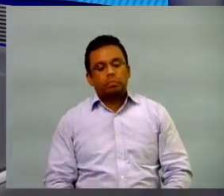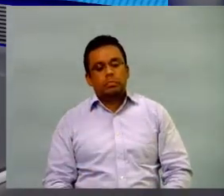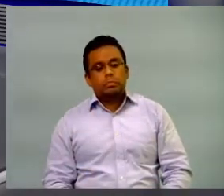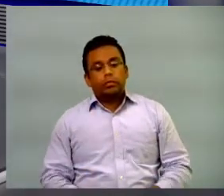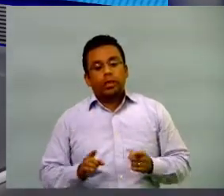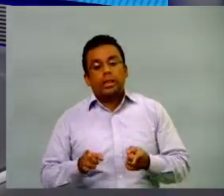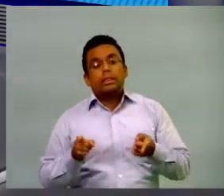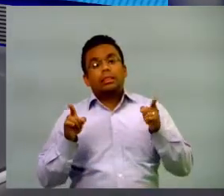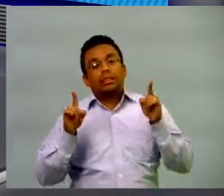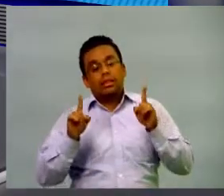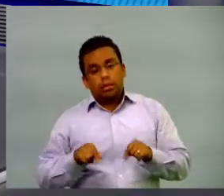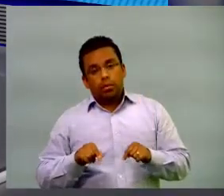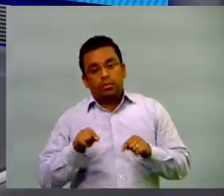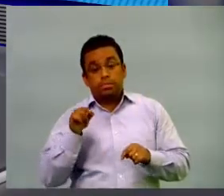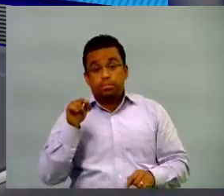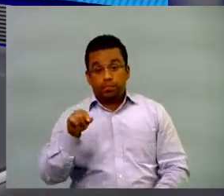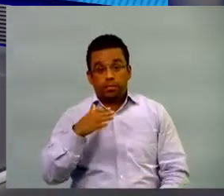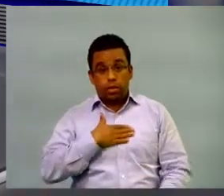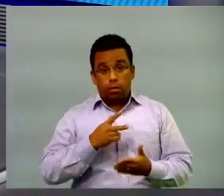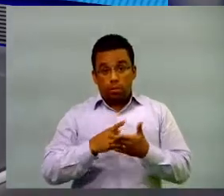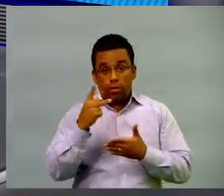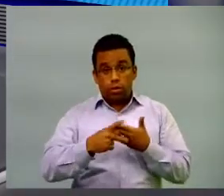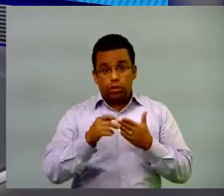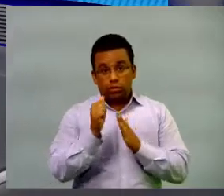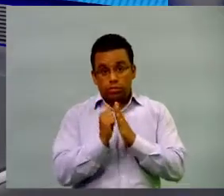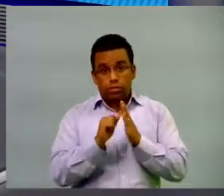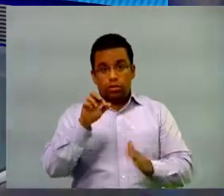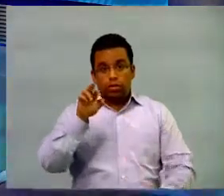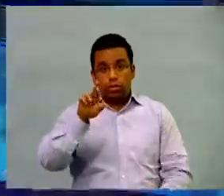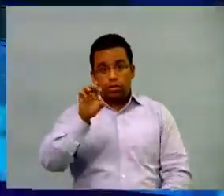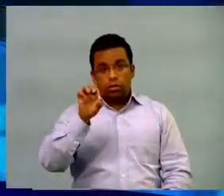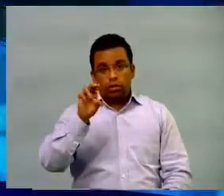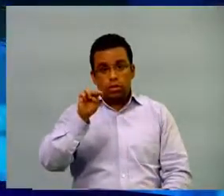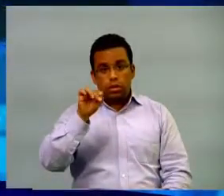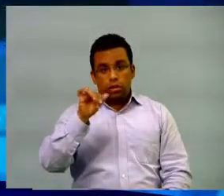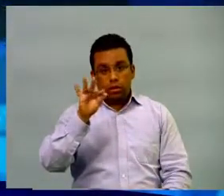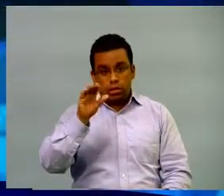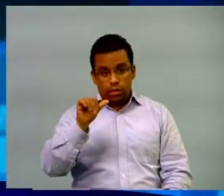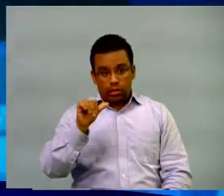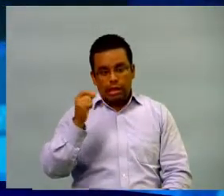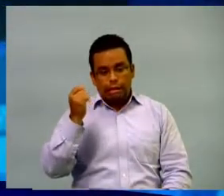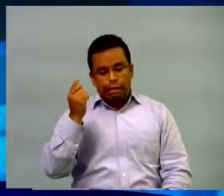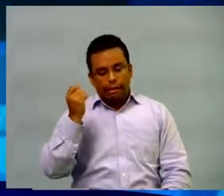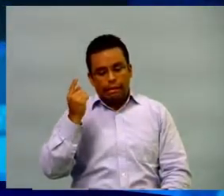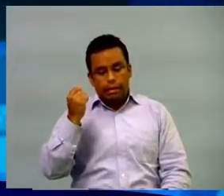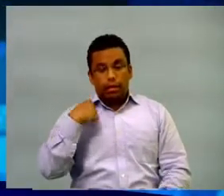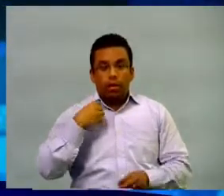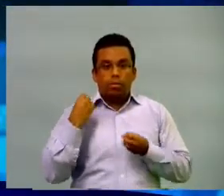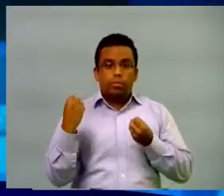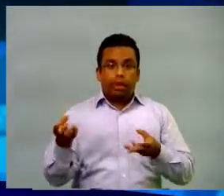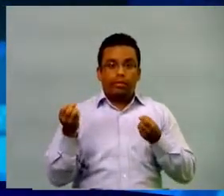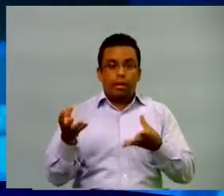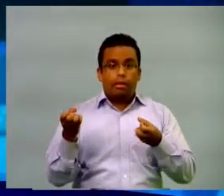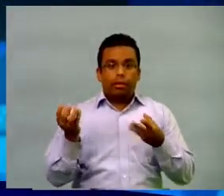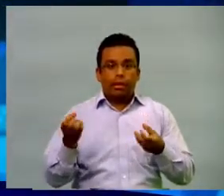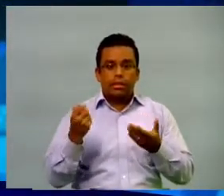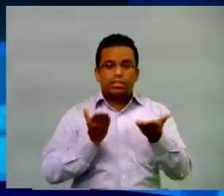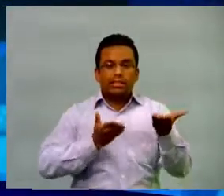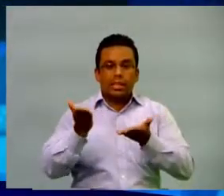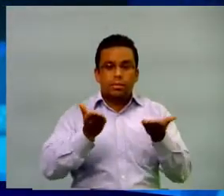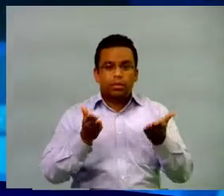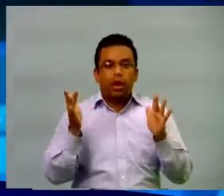Y digamos que desde Renata nosotros comprendemos un poco que también debemos dotar de una oferta de servicios dedicados